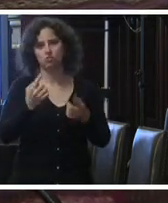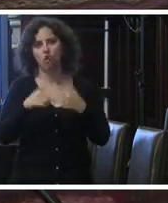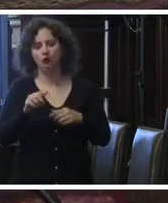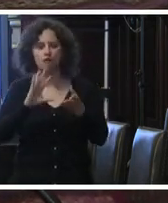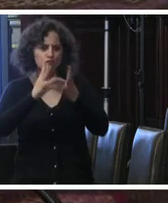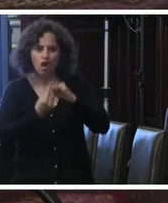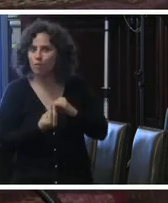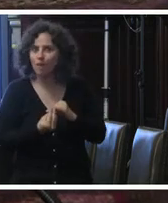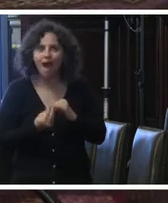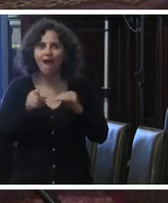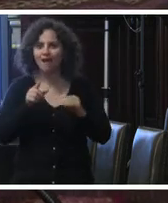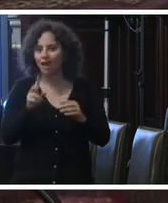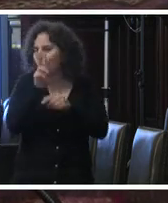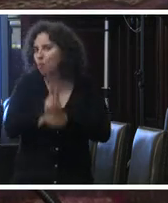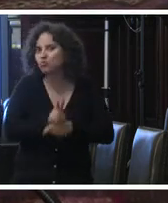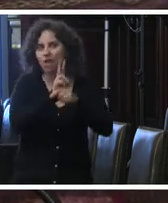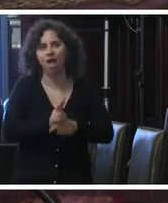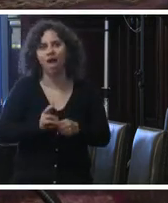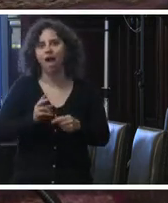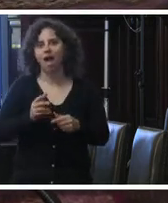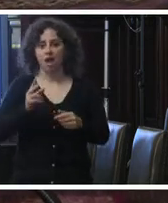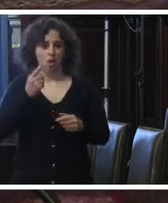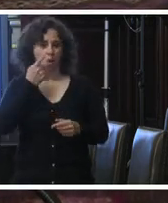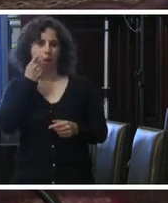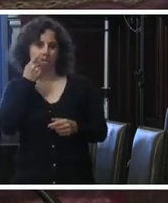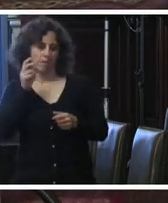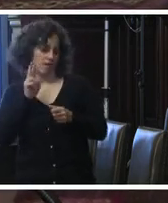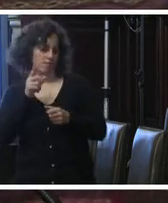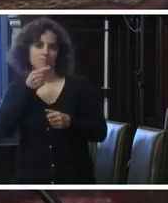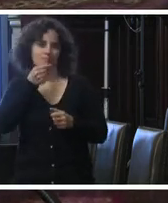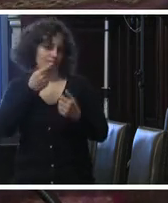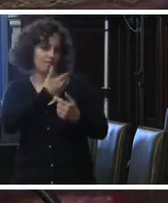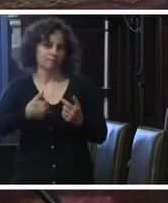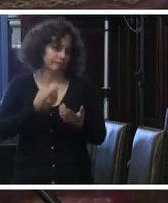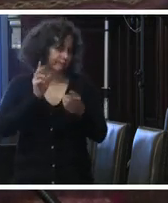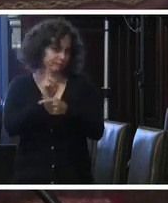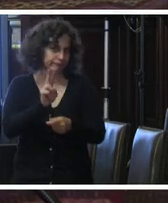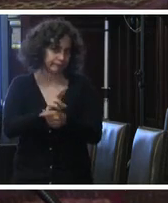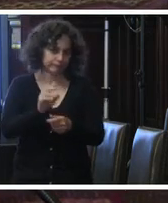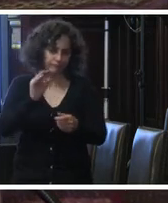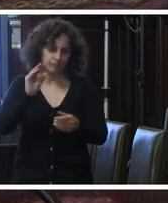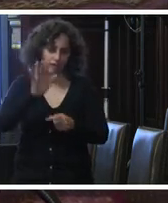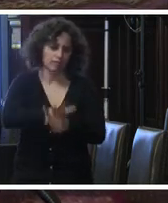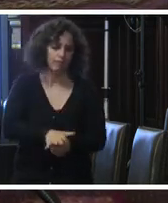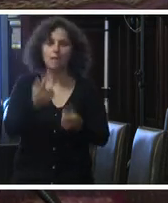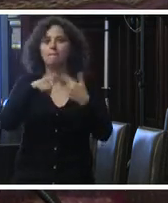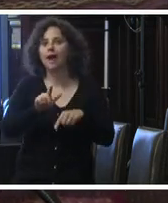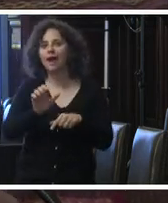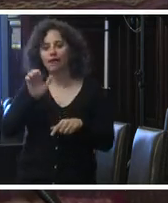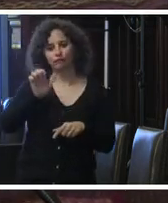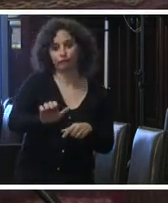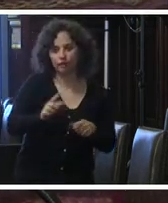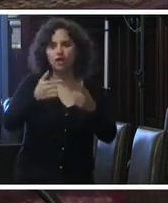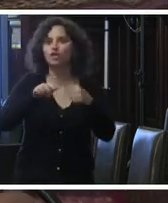como mecanismo que han utilizado los agresores para ejercer la anulación